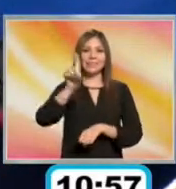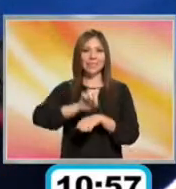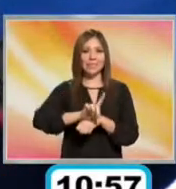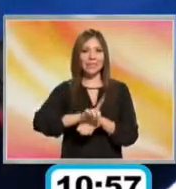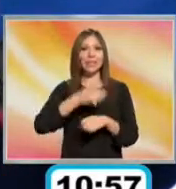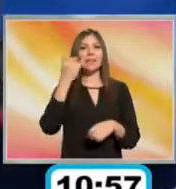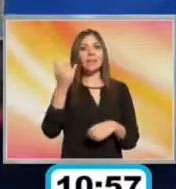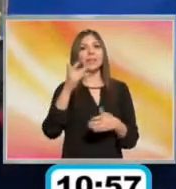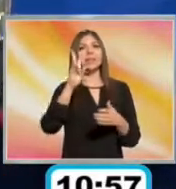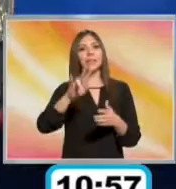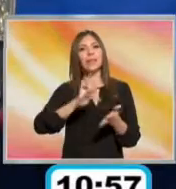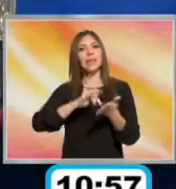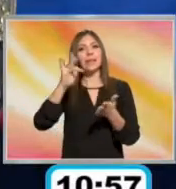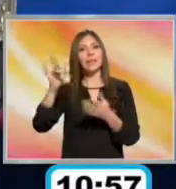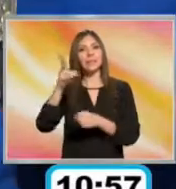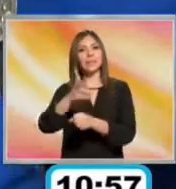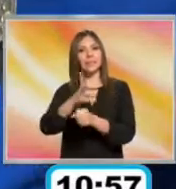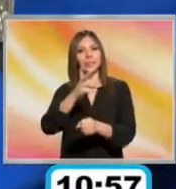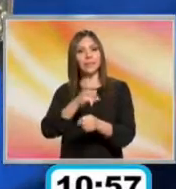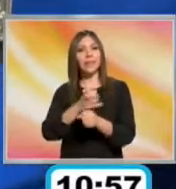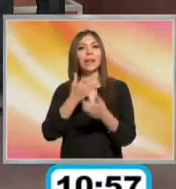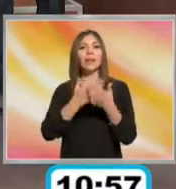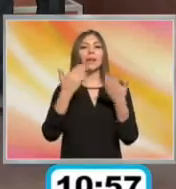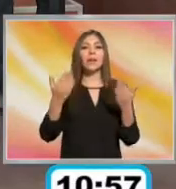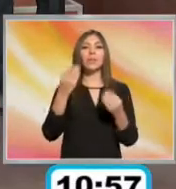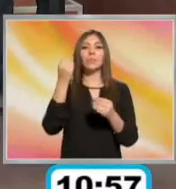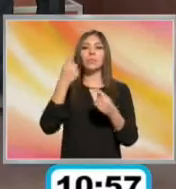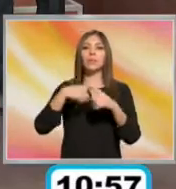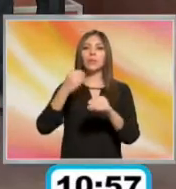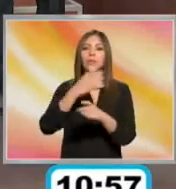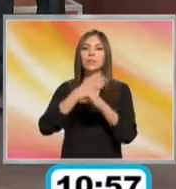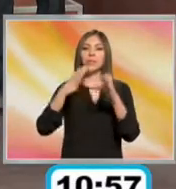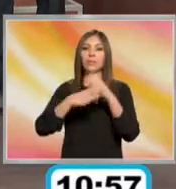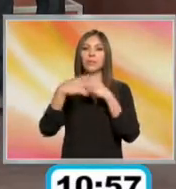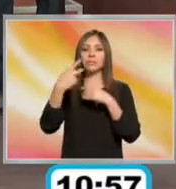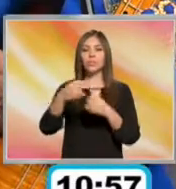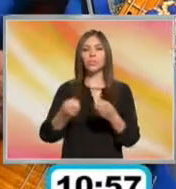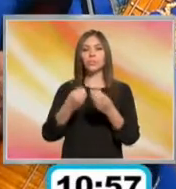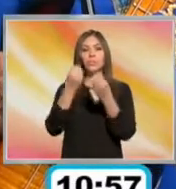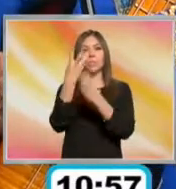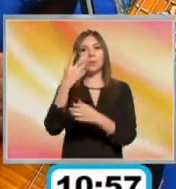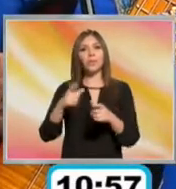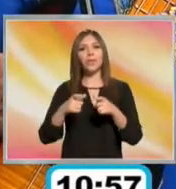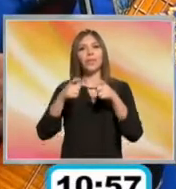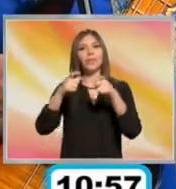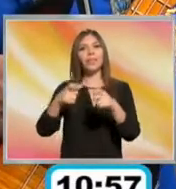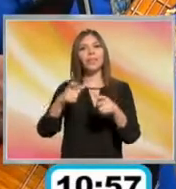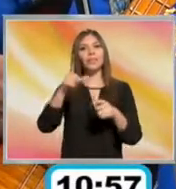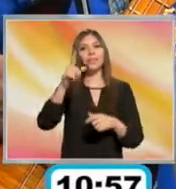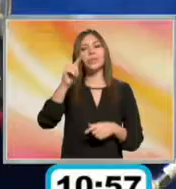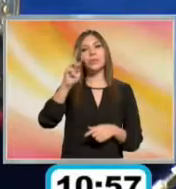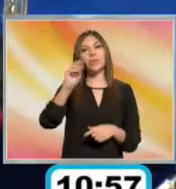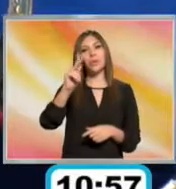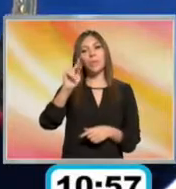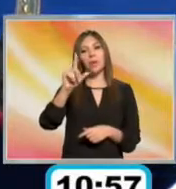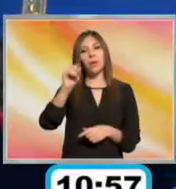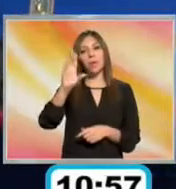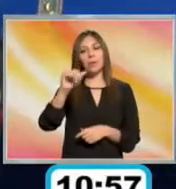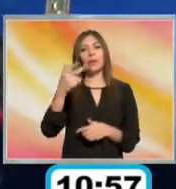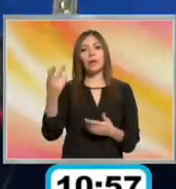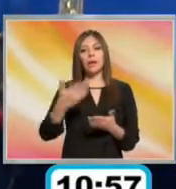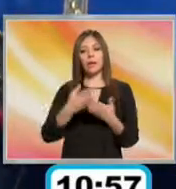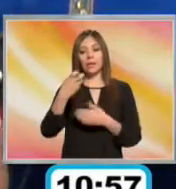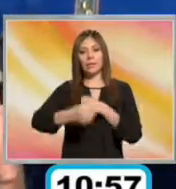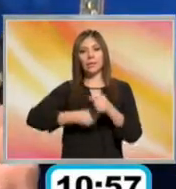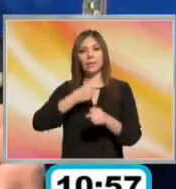a todos ustedes, a la producción. No, a ustedes. Traemos Muchas gracias. nuevas cosas de la Tropa Loca, el nuevo disco, el nuevo proyecto. Este año,